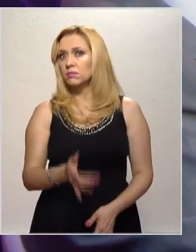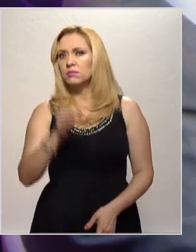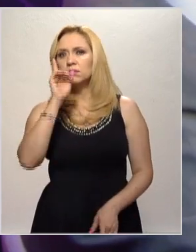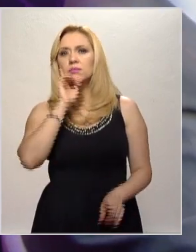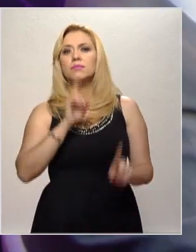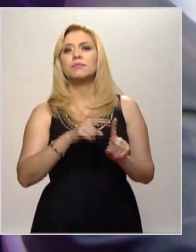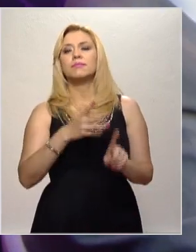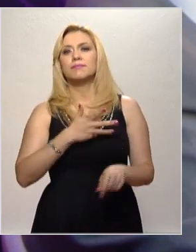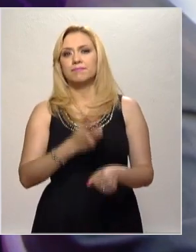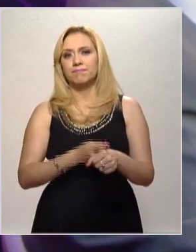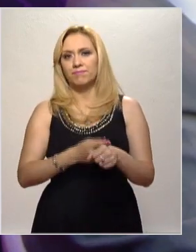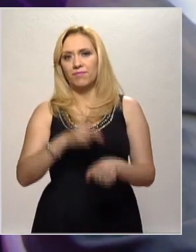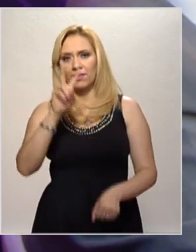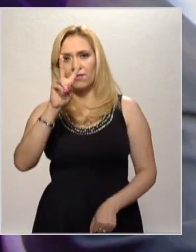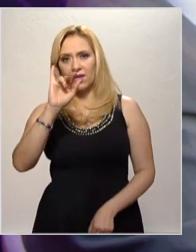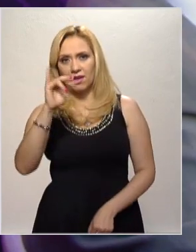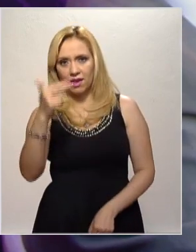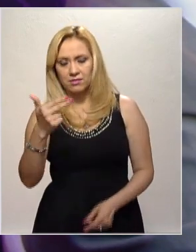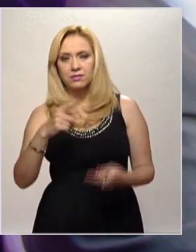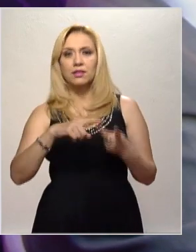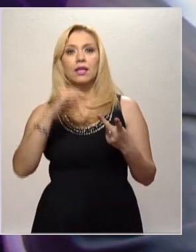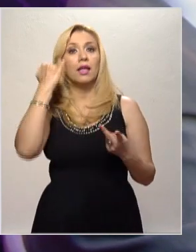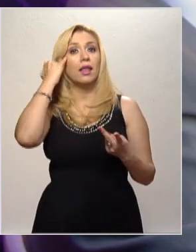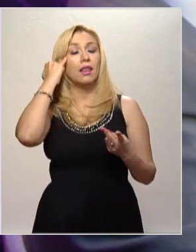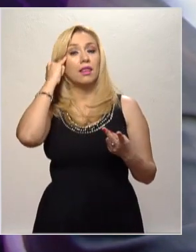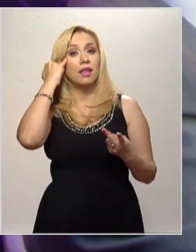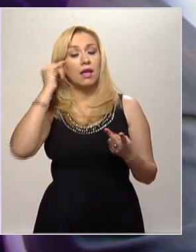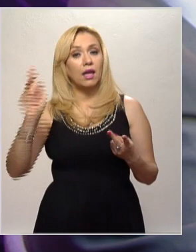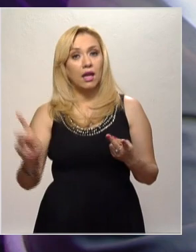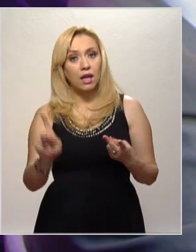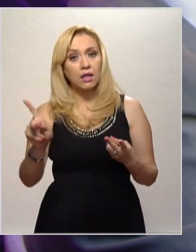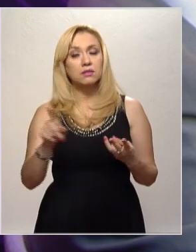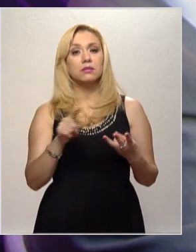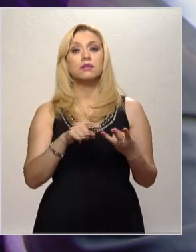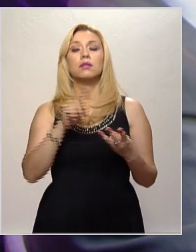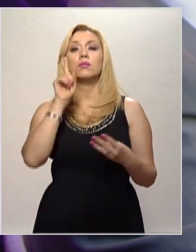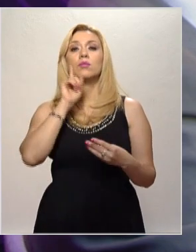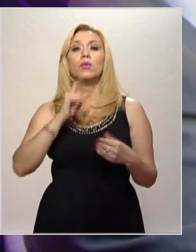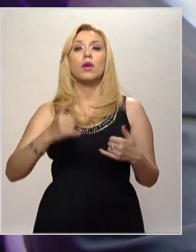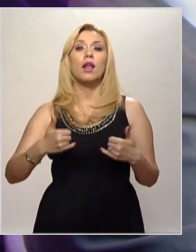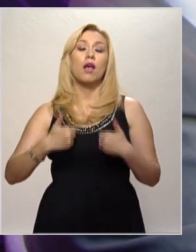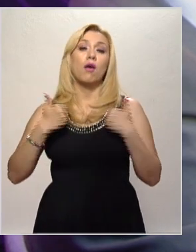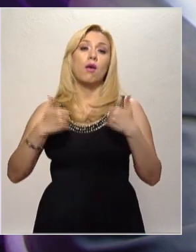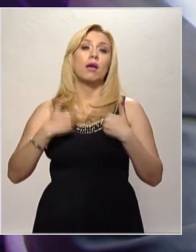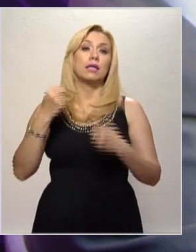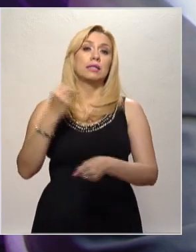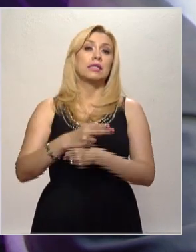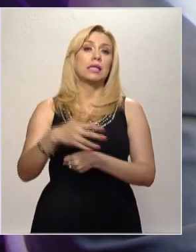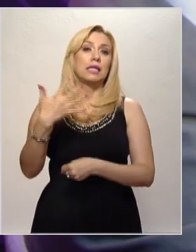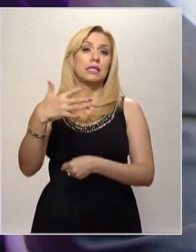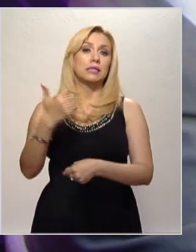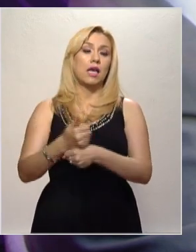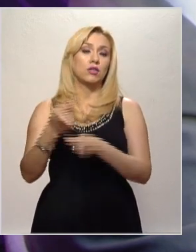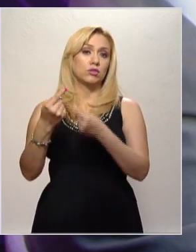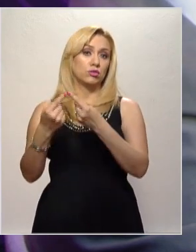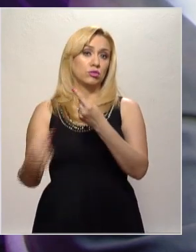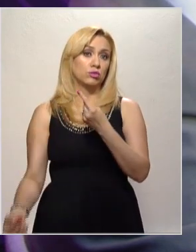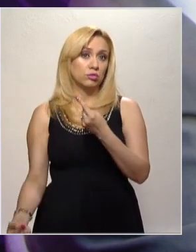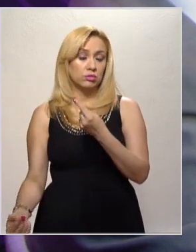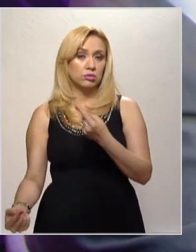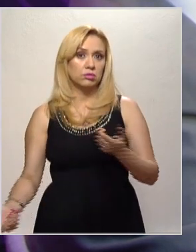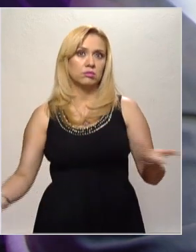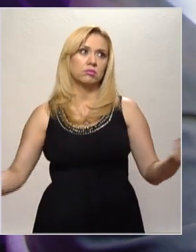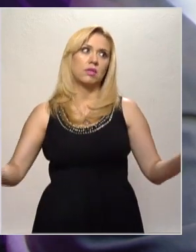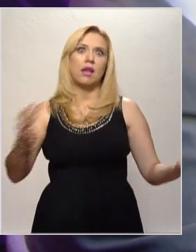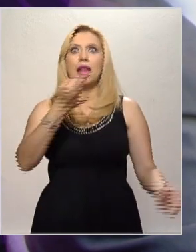que viven con VIH, mujeres indígenas y también a adolescentes menores de 15 años. Y ahí, por ejemplo, en el caso de adolescentes menores de 15 años... O